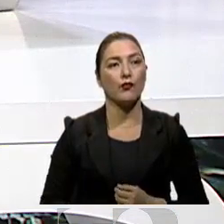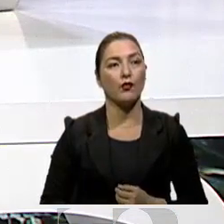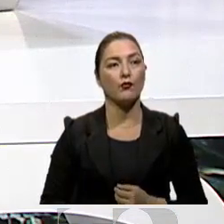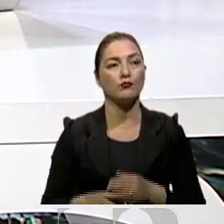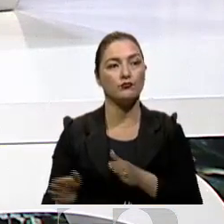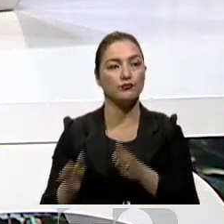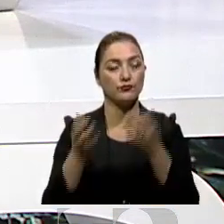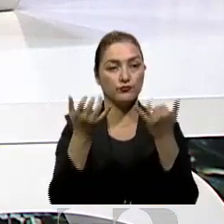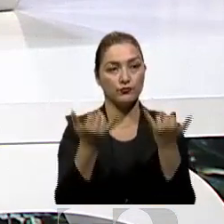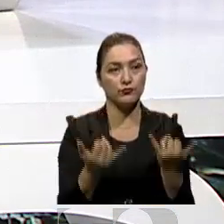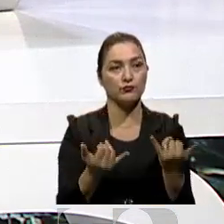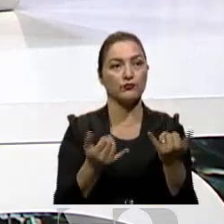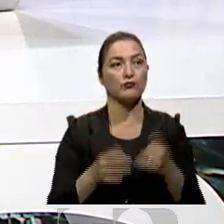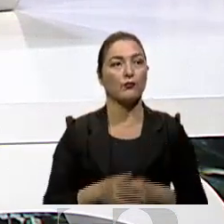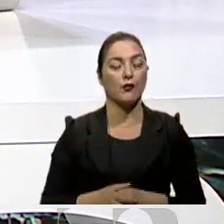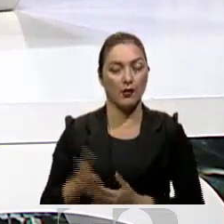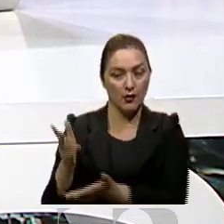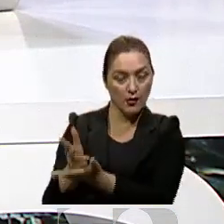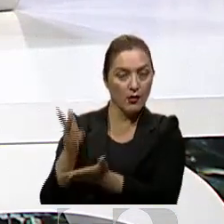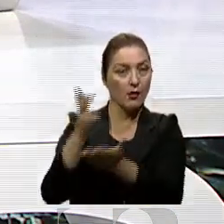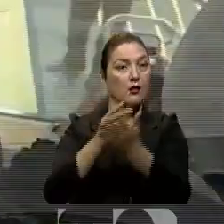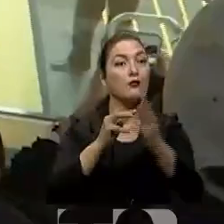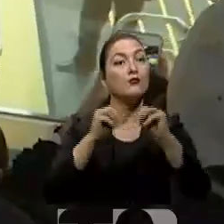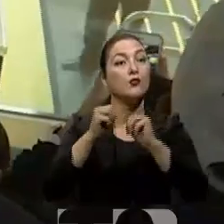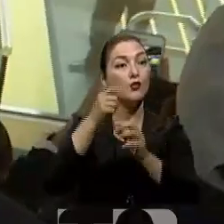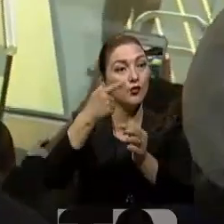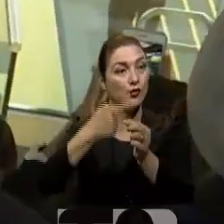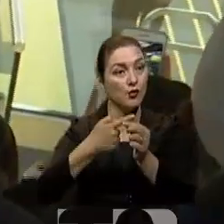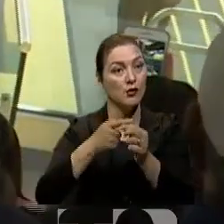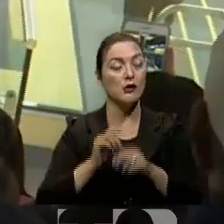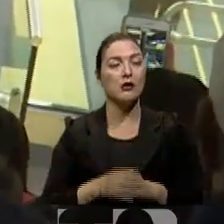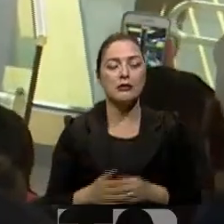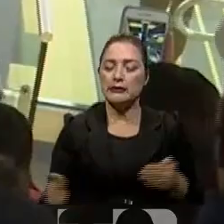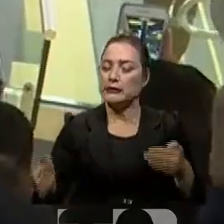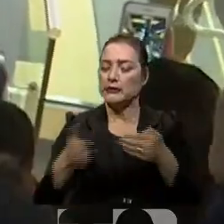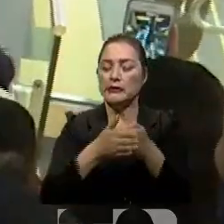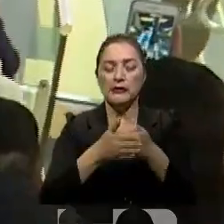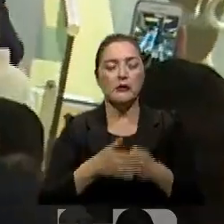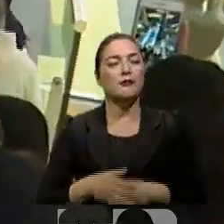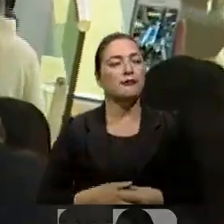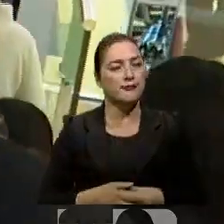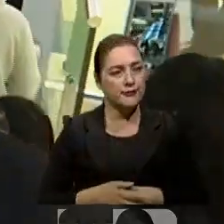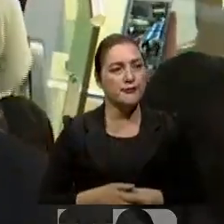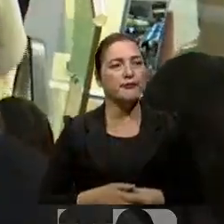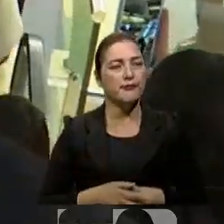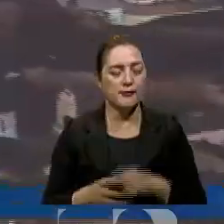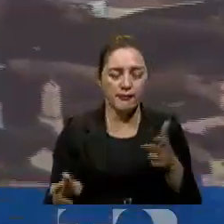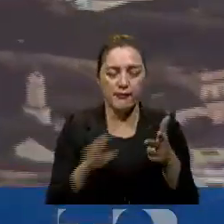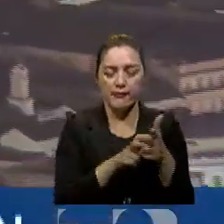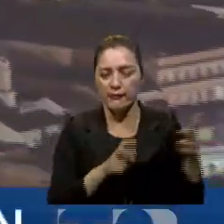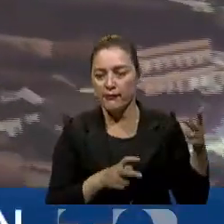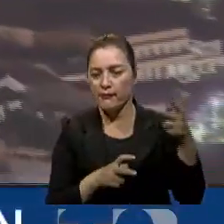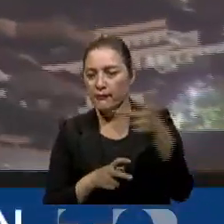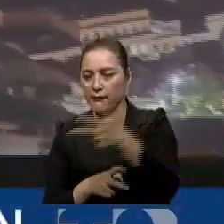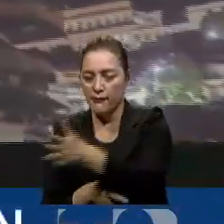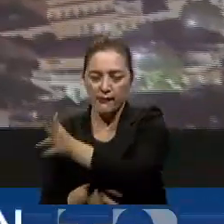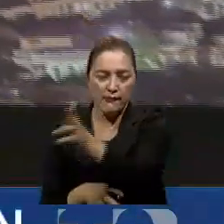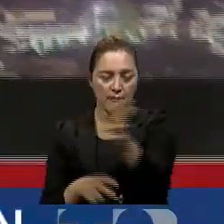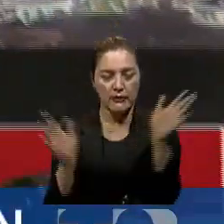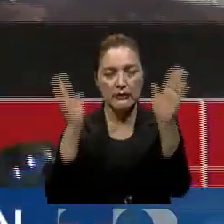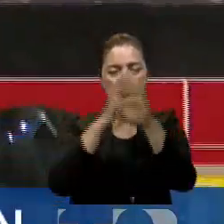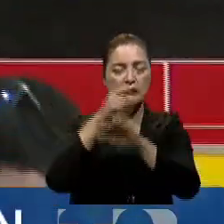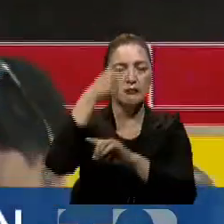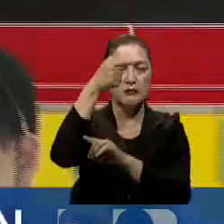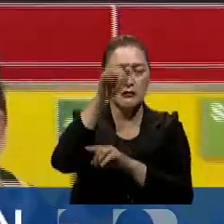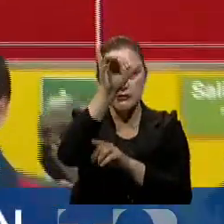Ahora les contamos que las estaciones del Metro de Quito permanecerán cerradas y no se realizarán viajes gratuitos de inducción hasta